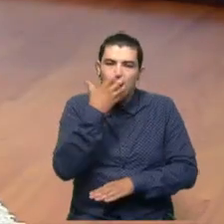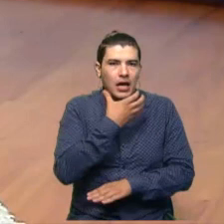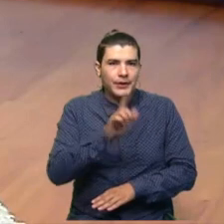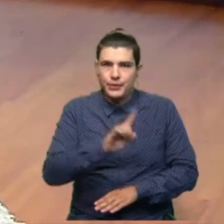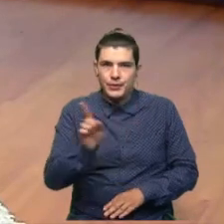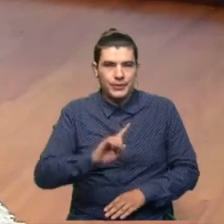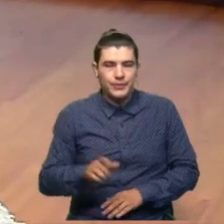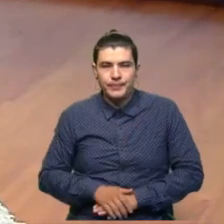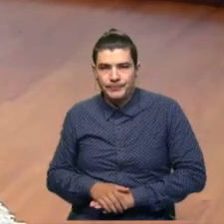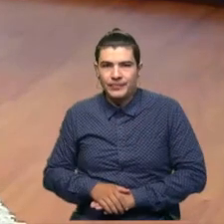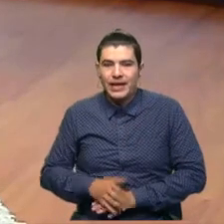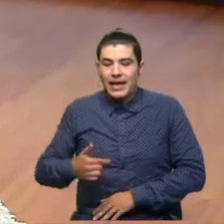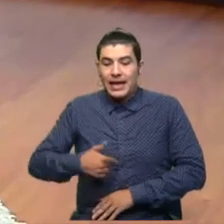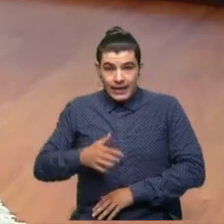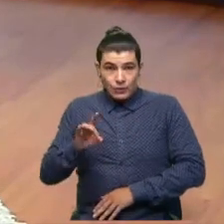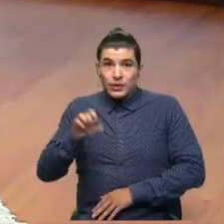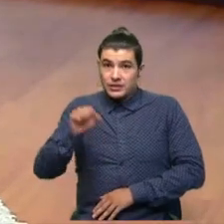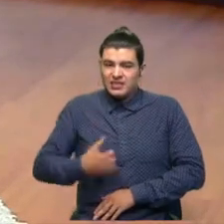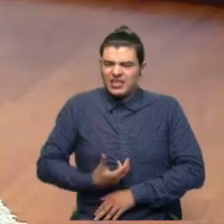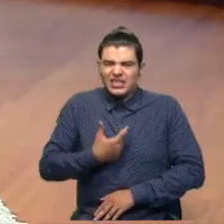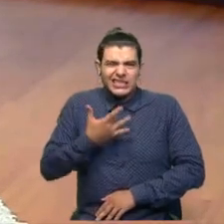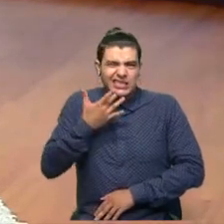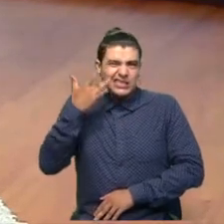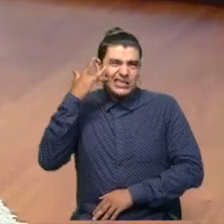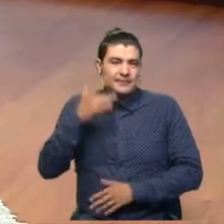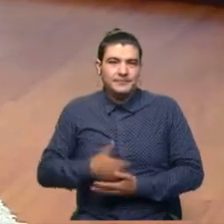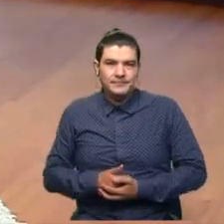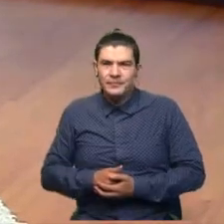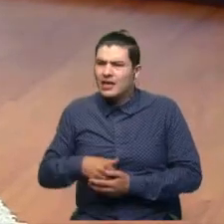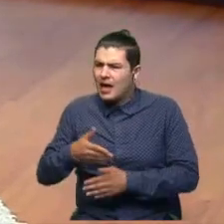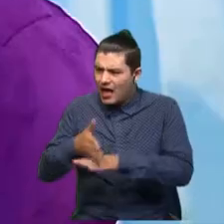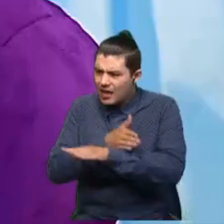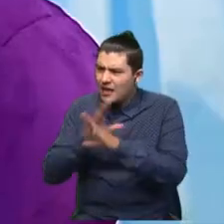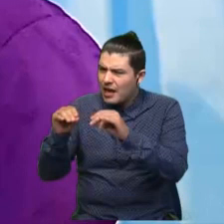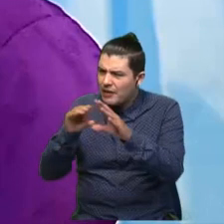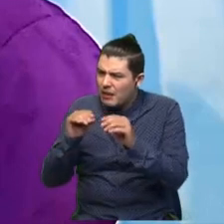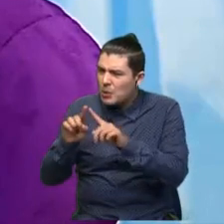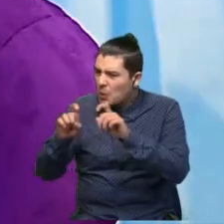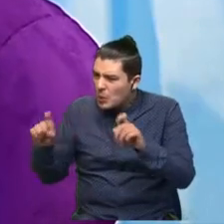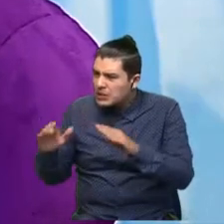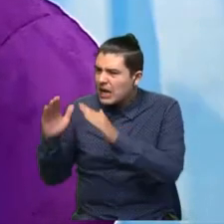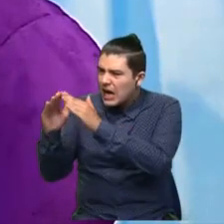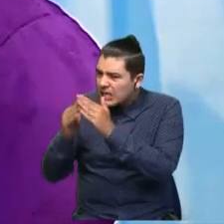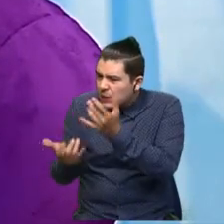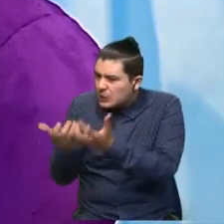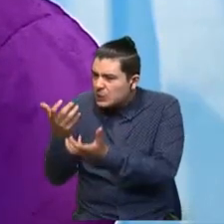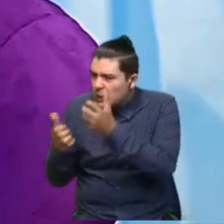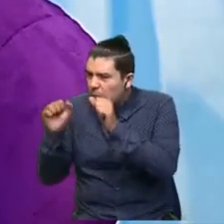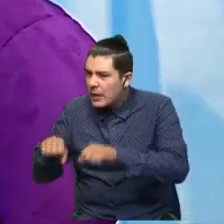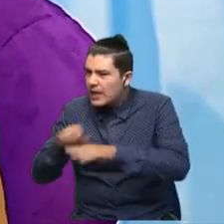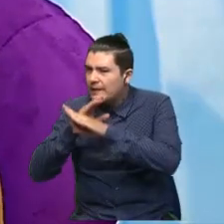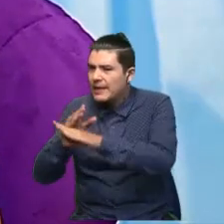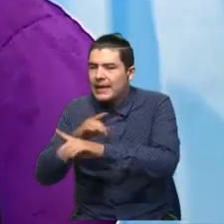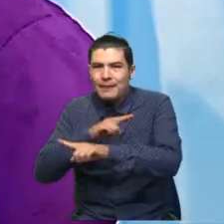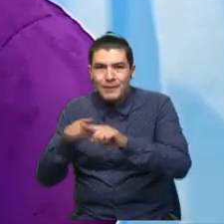Ya hablábamos de si existía algún tratamiento casero para la gastritis, ¿cierto? Entonces, ya como nos quedó algo claro, quiero